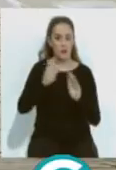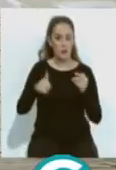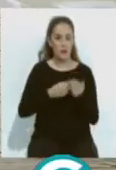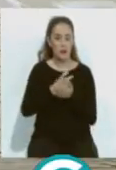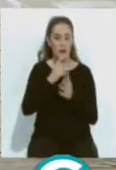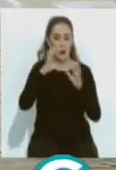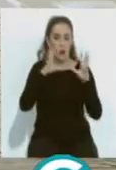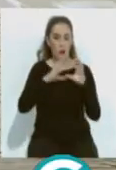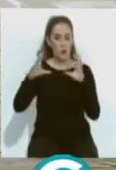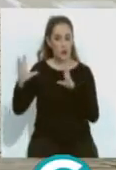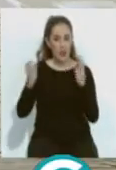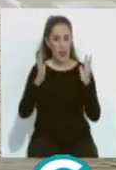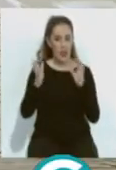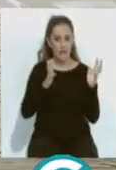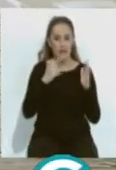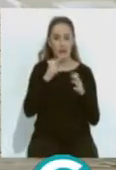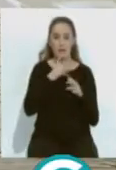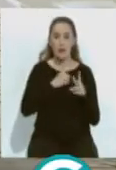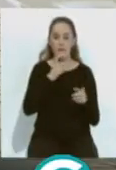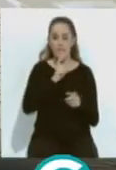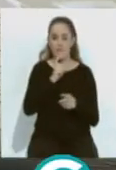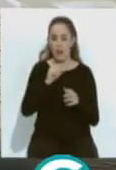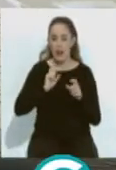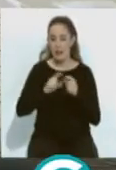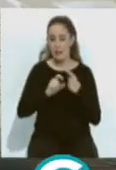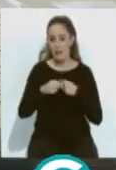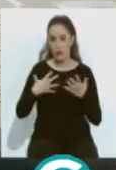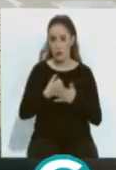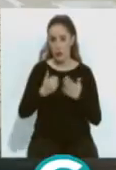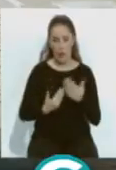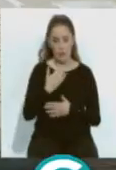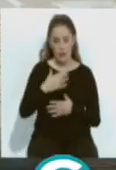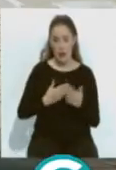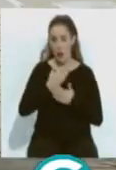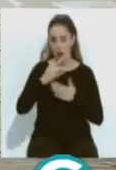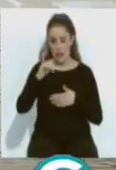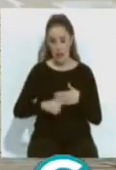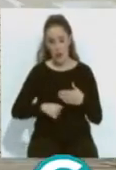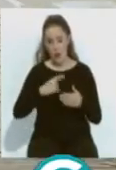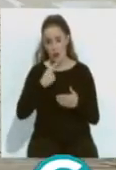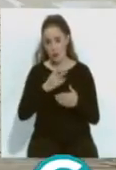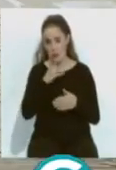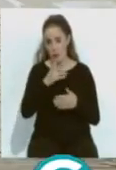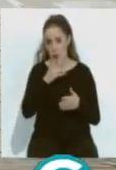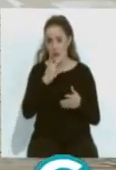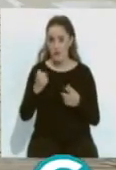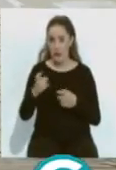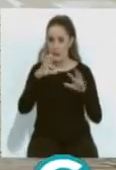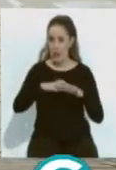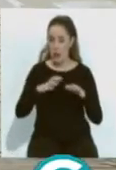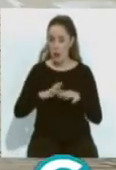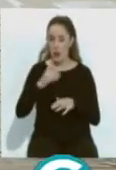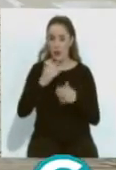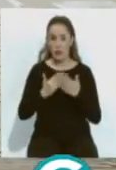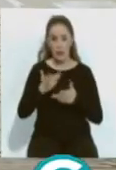Regresan los bancos intensos de niebla que han vuelto a dificultar el tráfico durante toda la mañana. La jornada de hoy estará marcada por la ausencia de lluvias